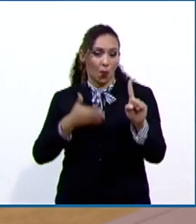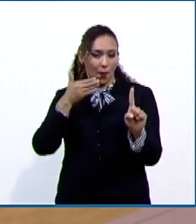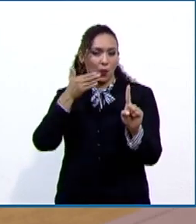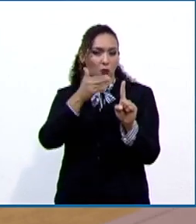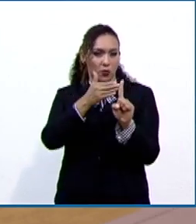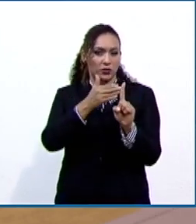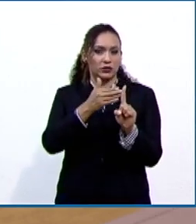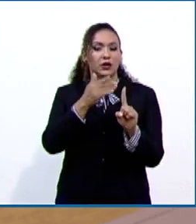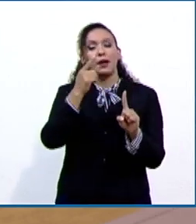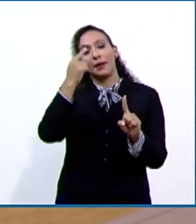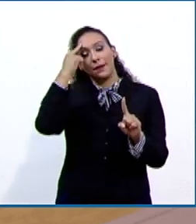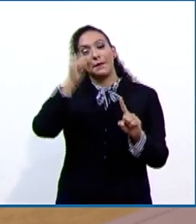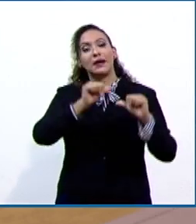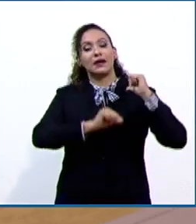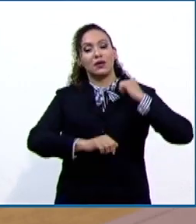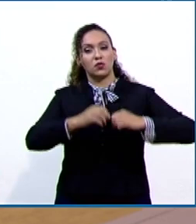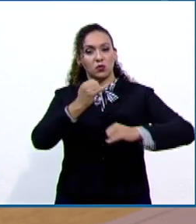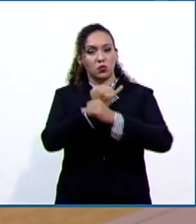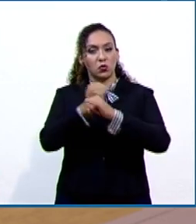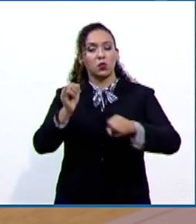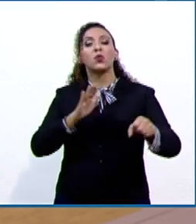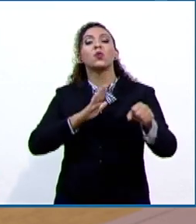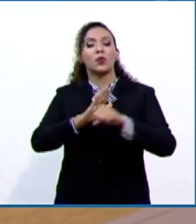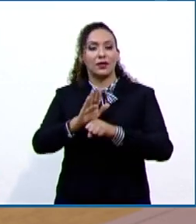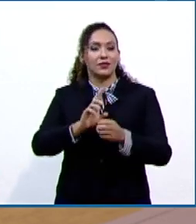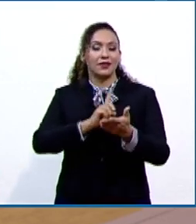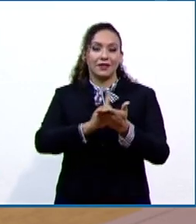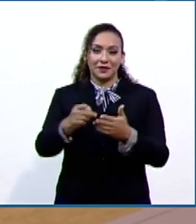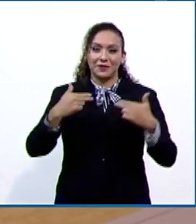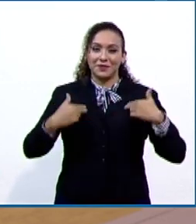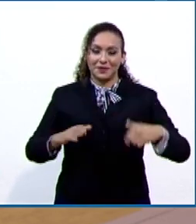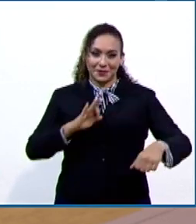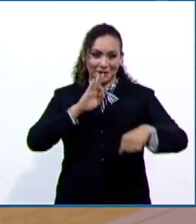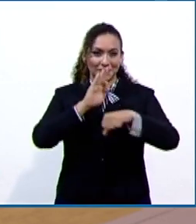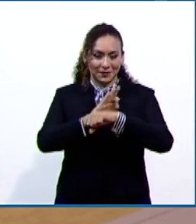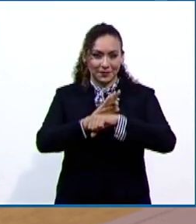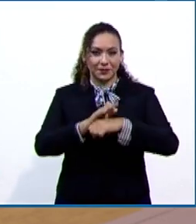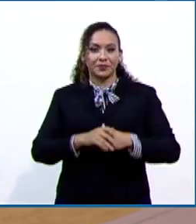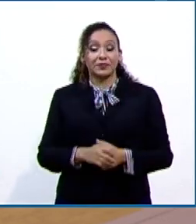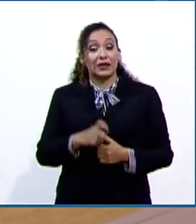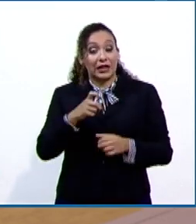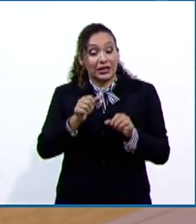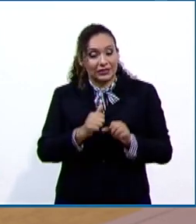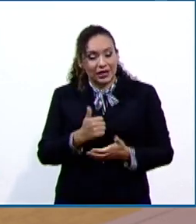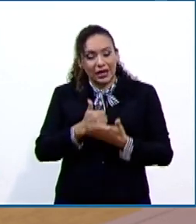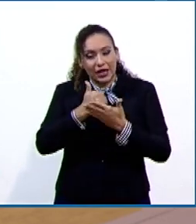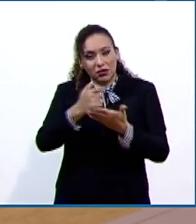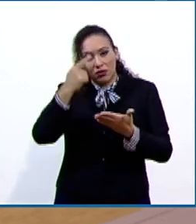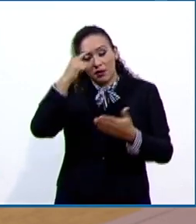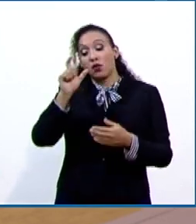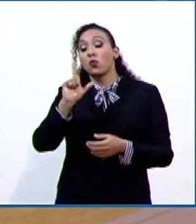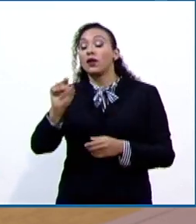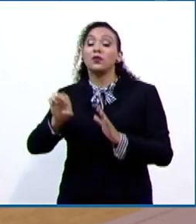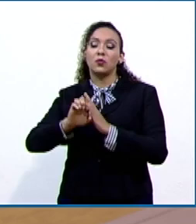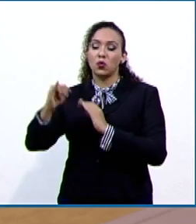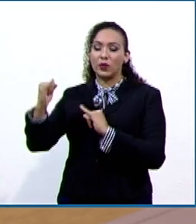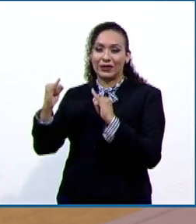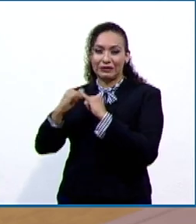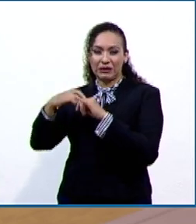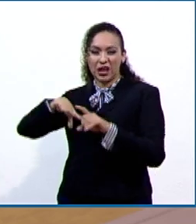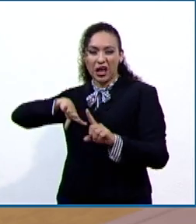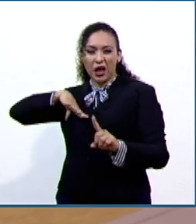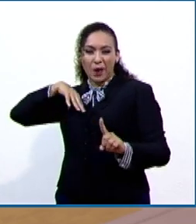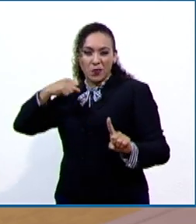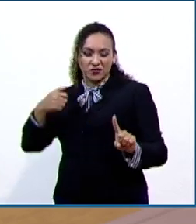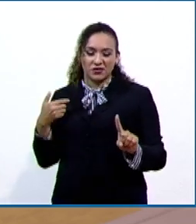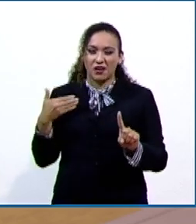un poder judicial independiente es proteger los derechos humanos y ser un contrapeso al poder que podría amenazarlos. Así lo